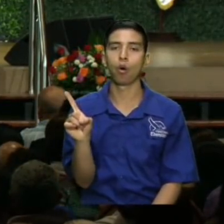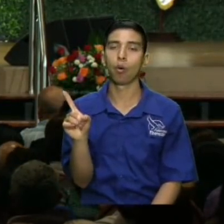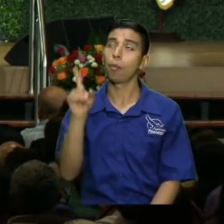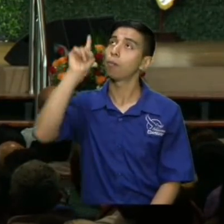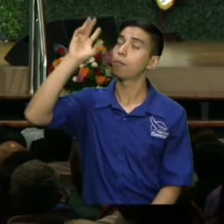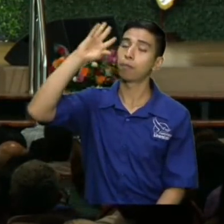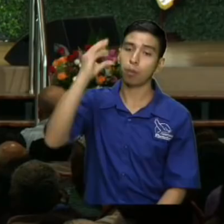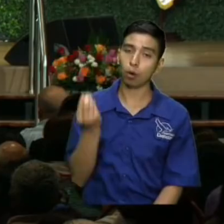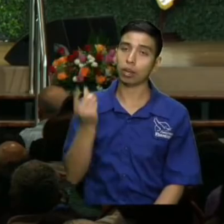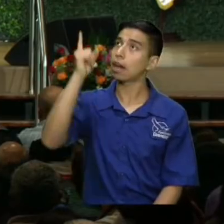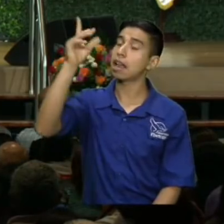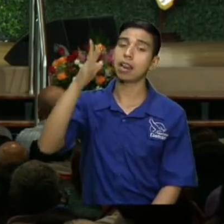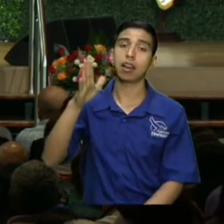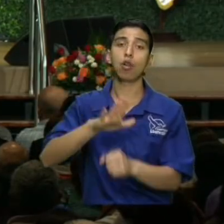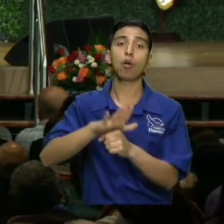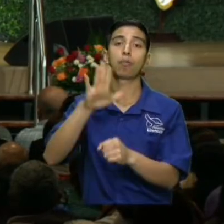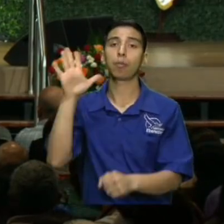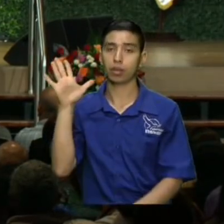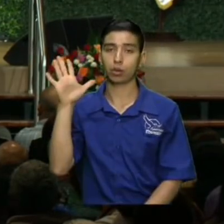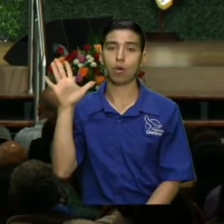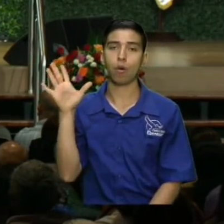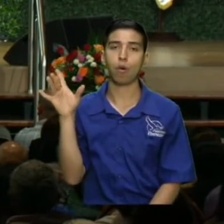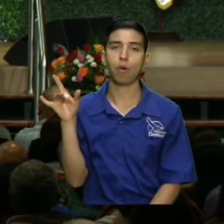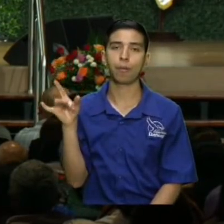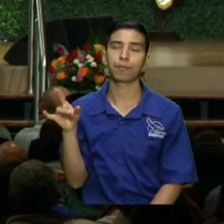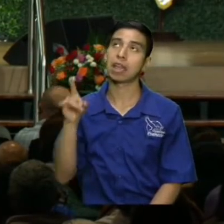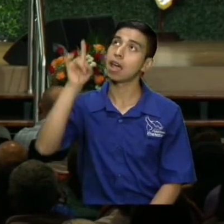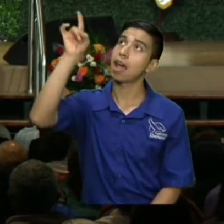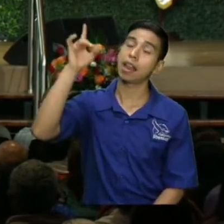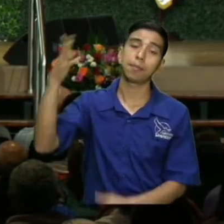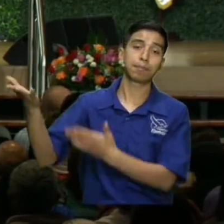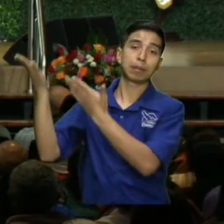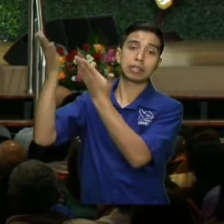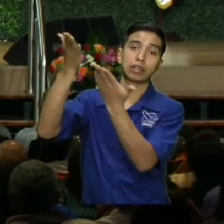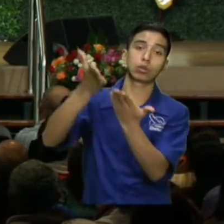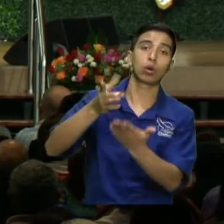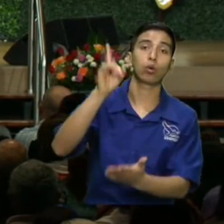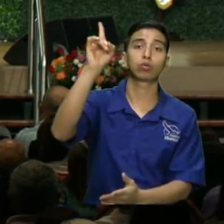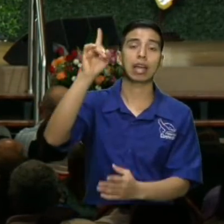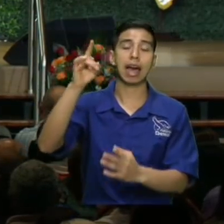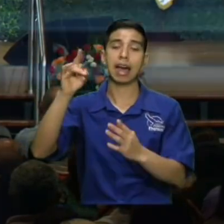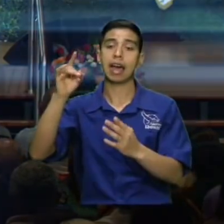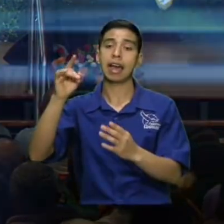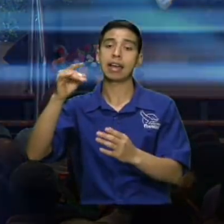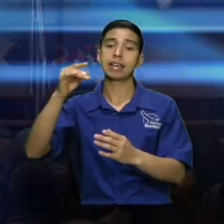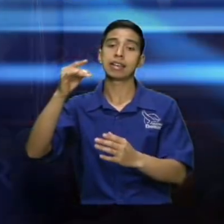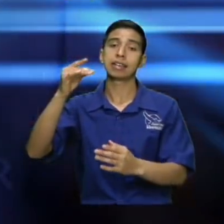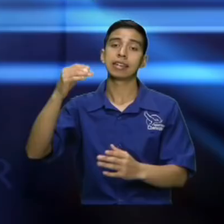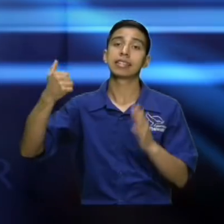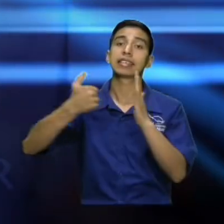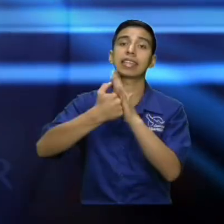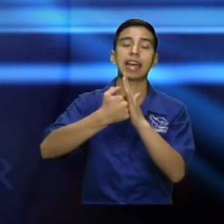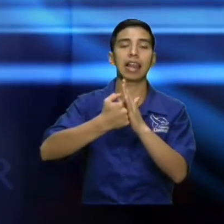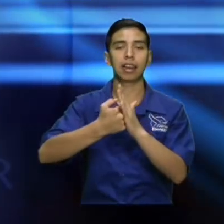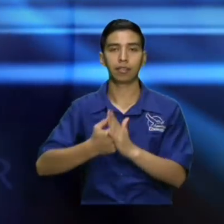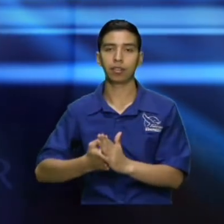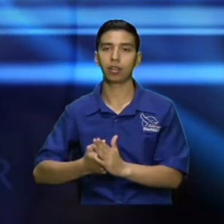a la del diluvio. Y entonces que él iba a poner una señal de ese pacto. Esa señal de ese pacto